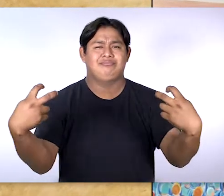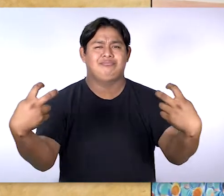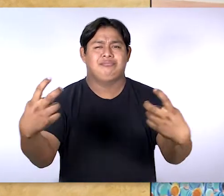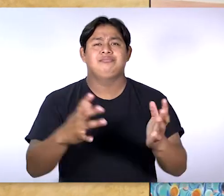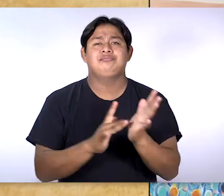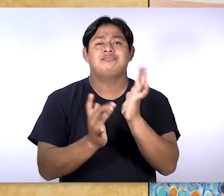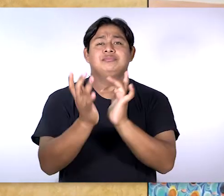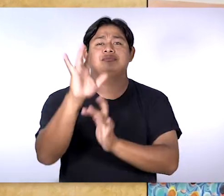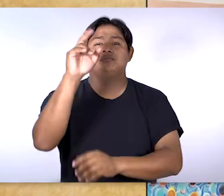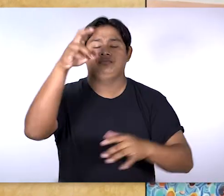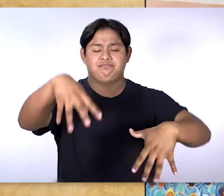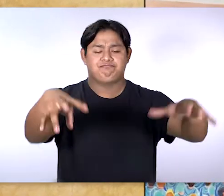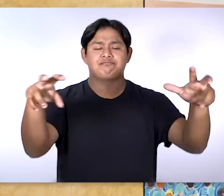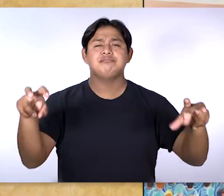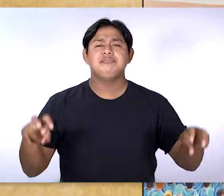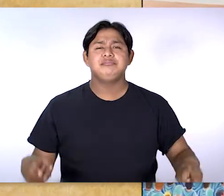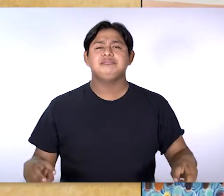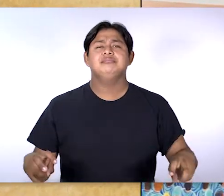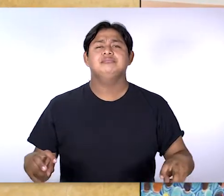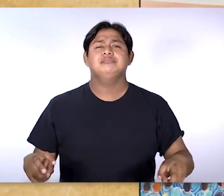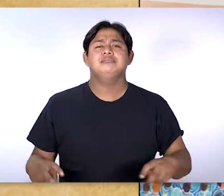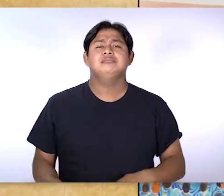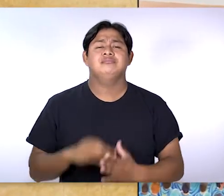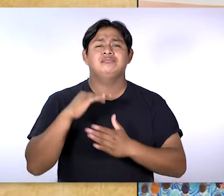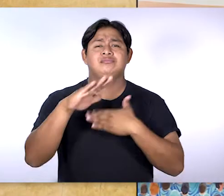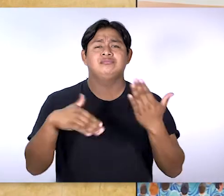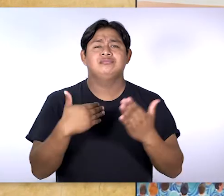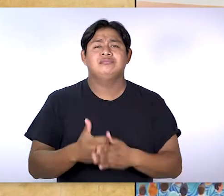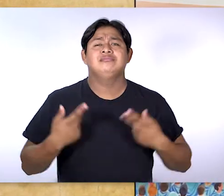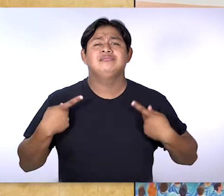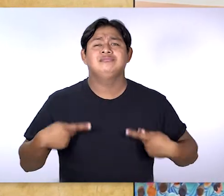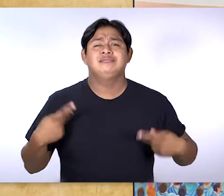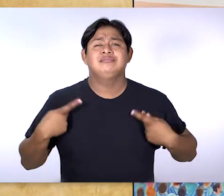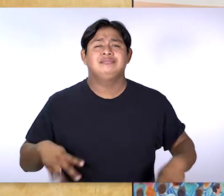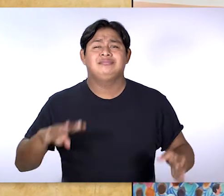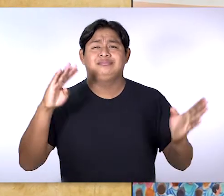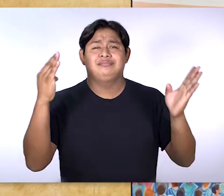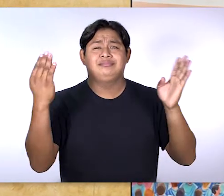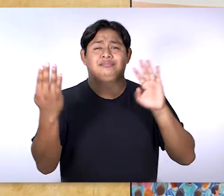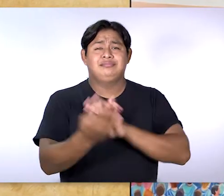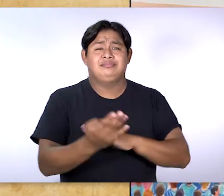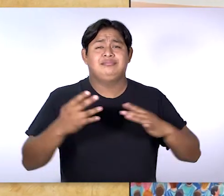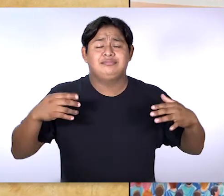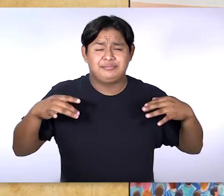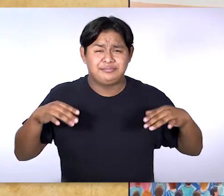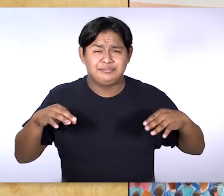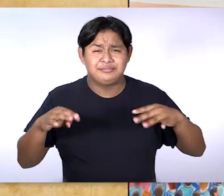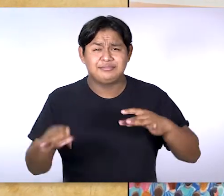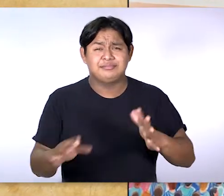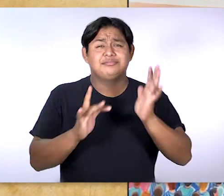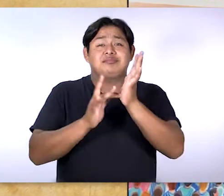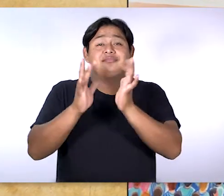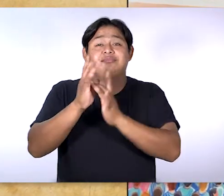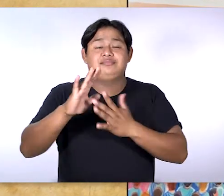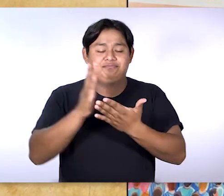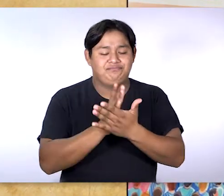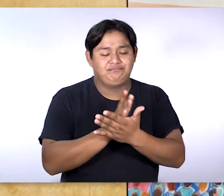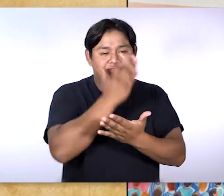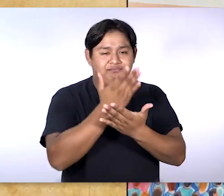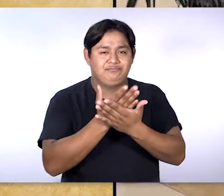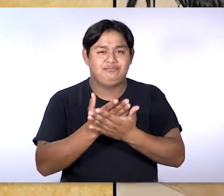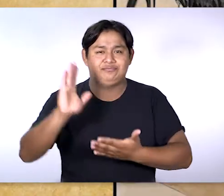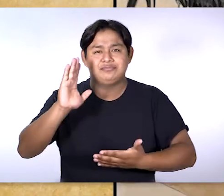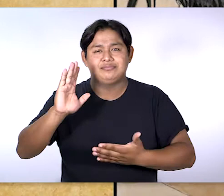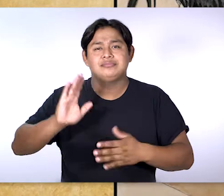trono glorioso. La gente de todas las naciones se reunirá delante de él, y él separará unos